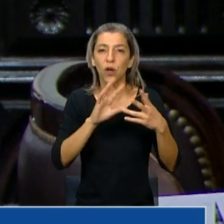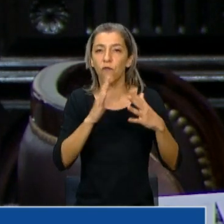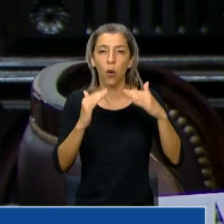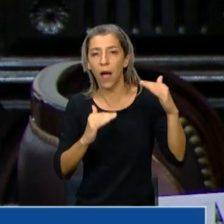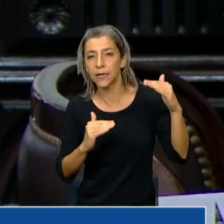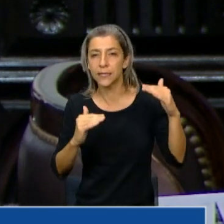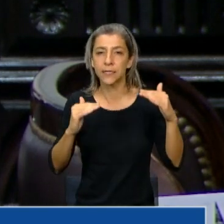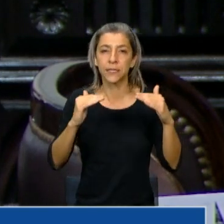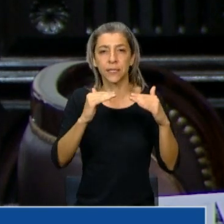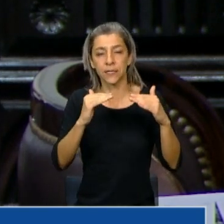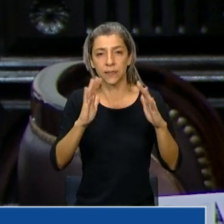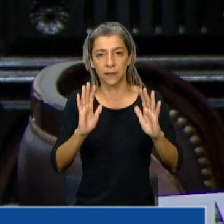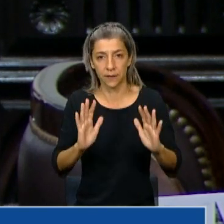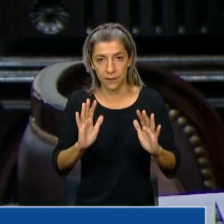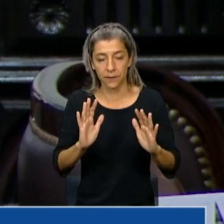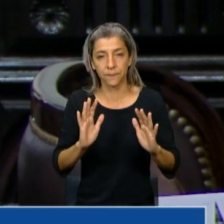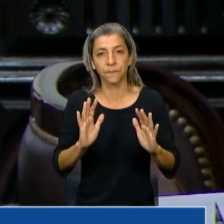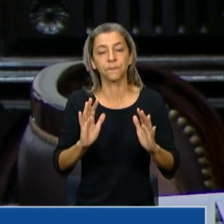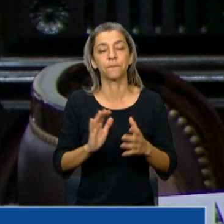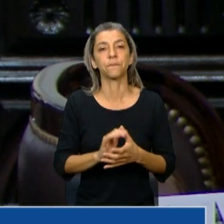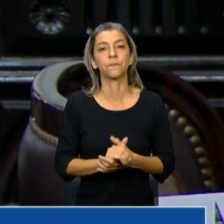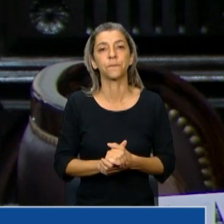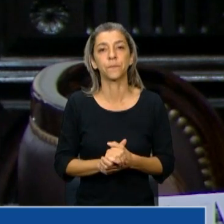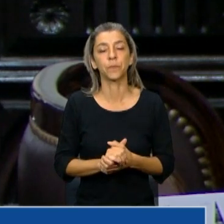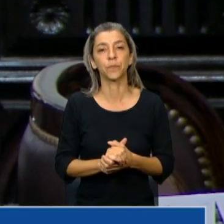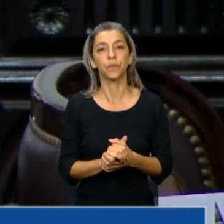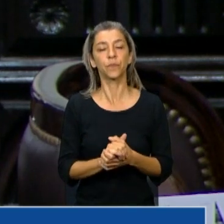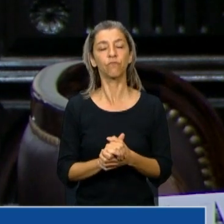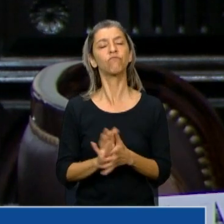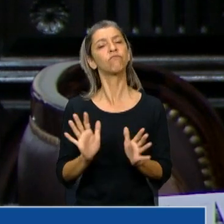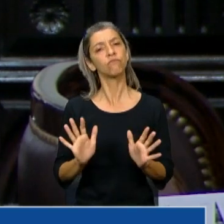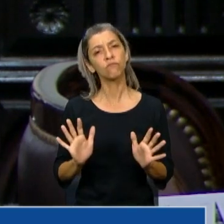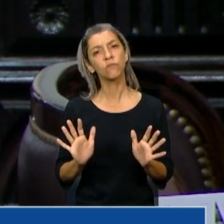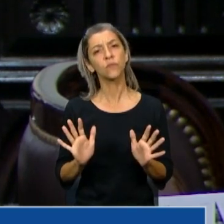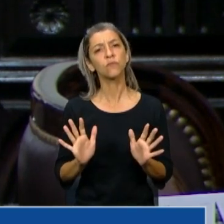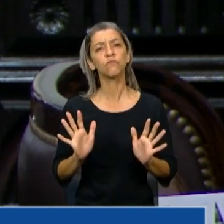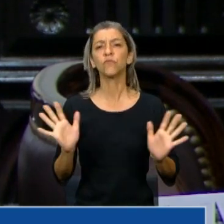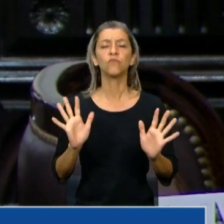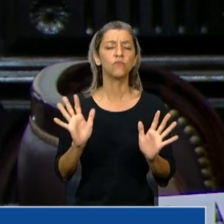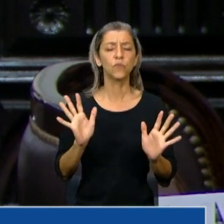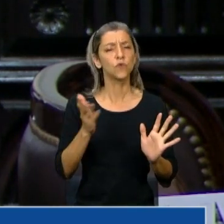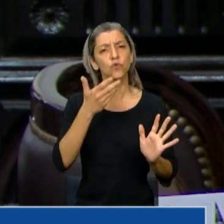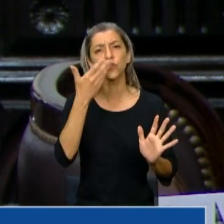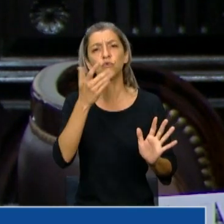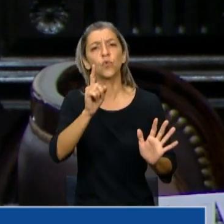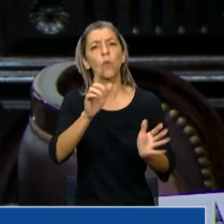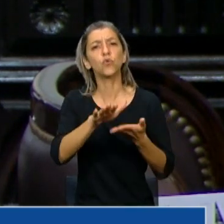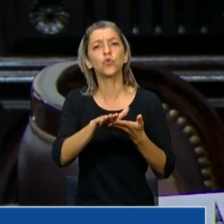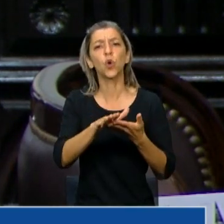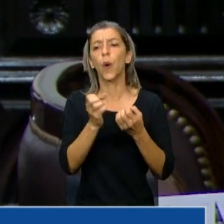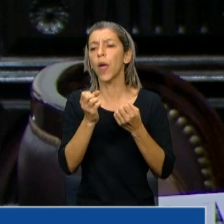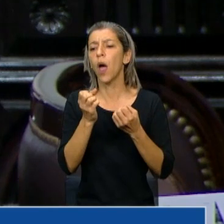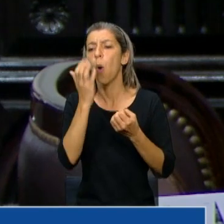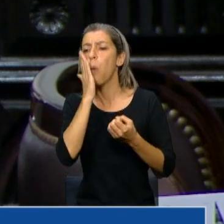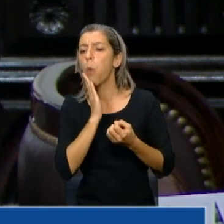equilibrar las condiciones de los contratantes. Miren, no estoy hablando que haya buenos o malos, digo que hay